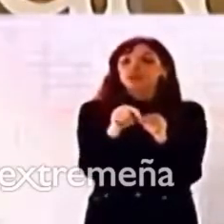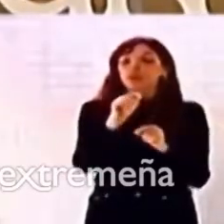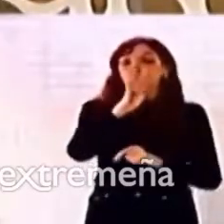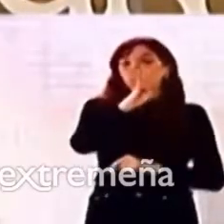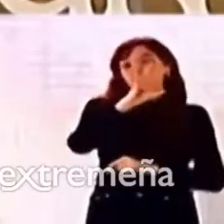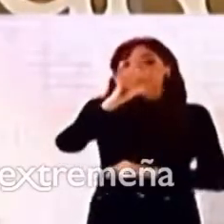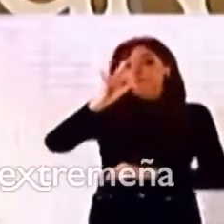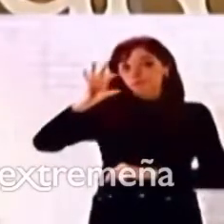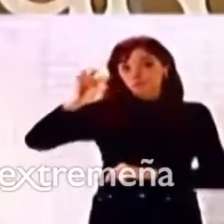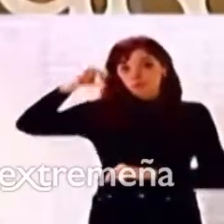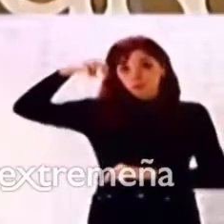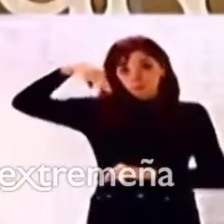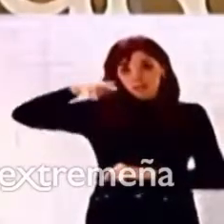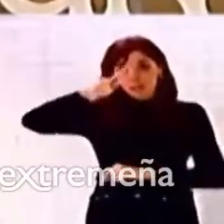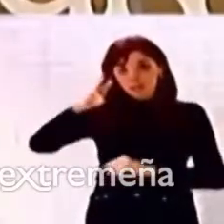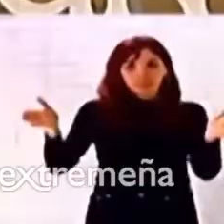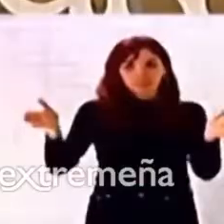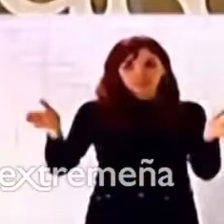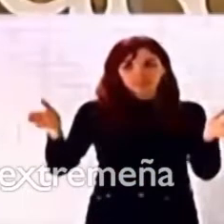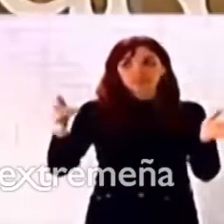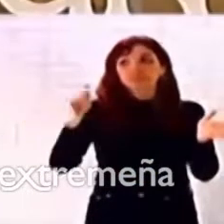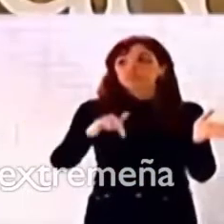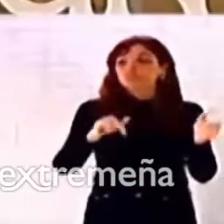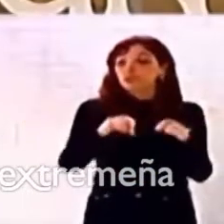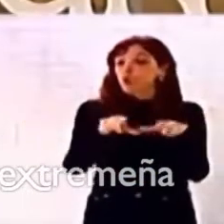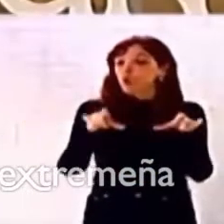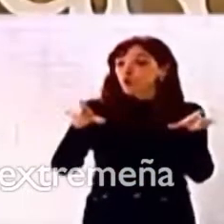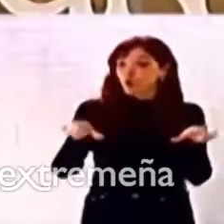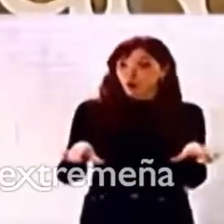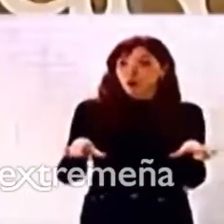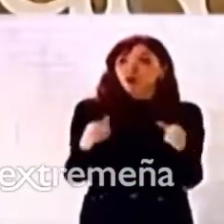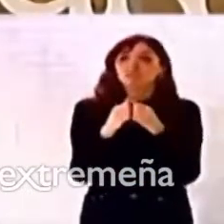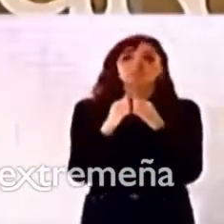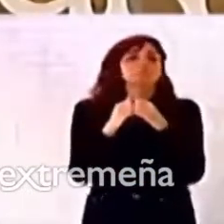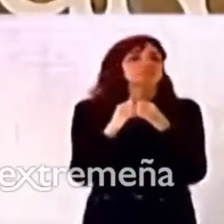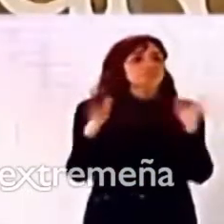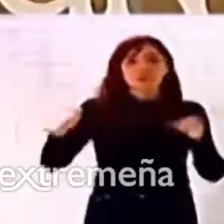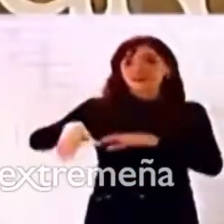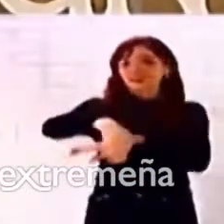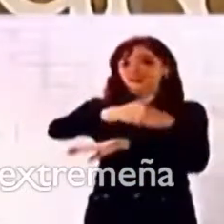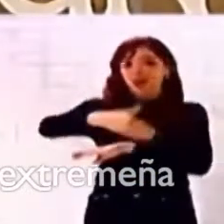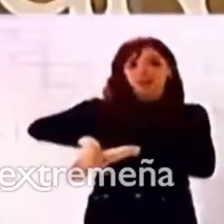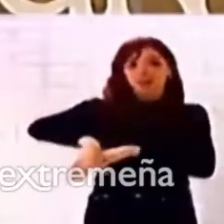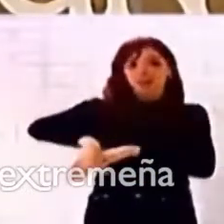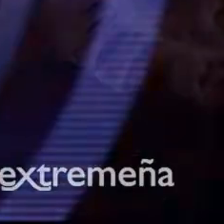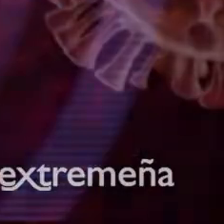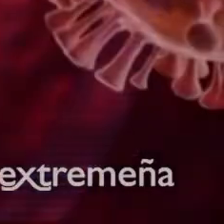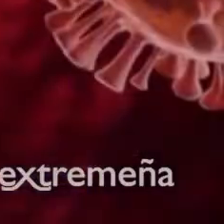a 400 metros cuadrados. Tiene que estar abierto a la calle.